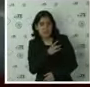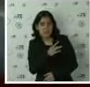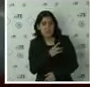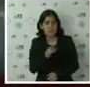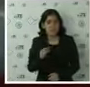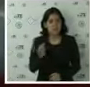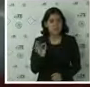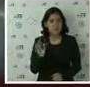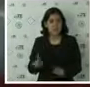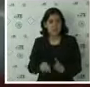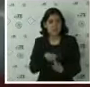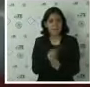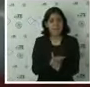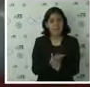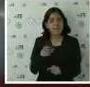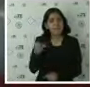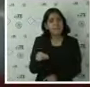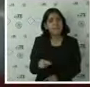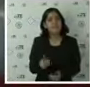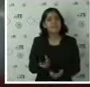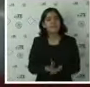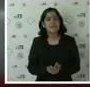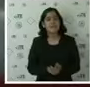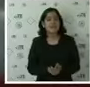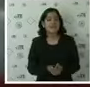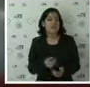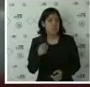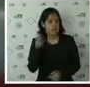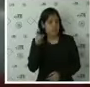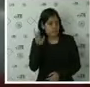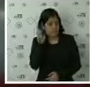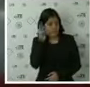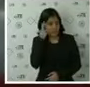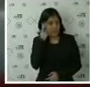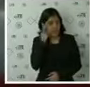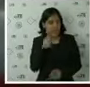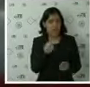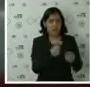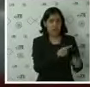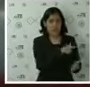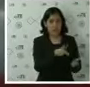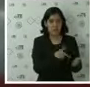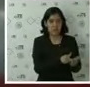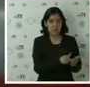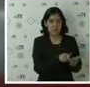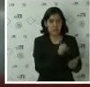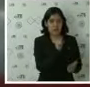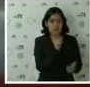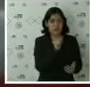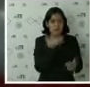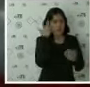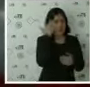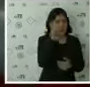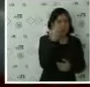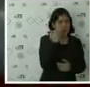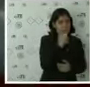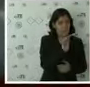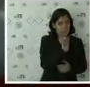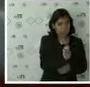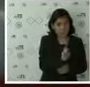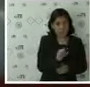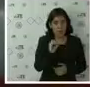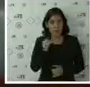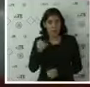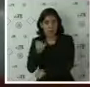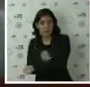vayan caminando, no es lo mismo caminar en Santa Fe que en Iztapalapa, ahí se las encargo, porque en Iztapalapa sí se los apañan, nomás